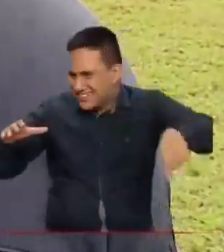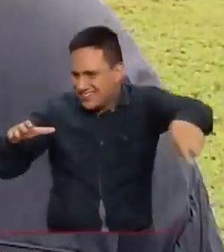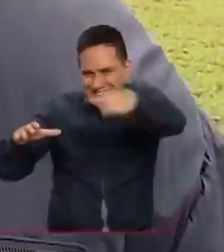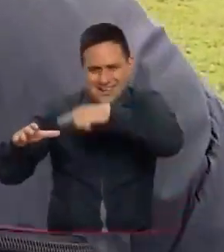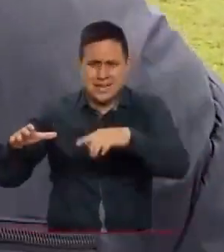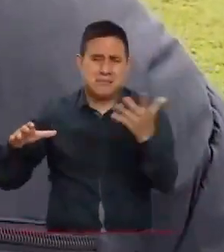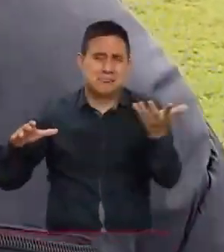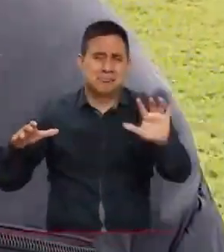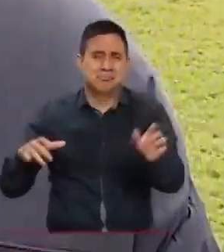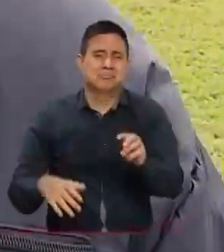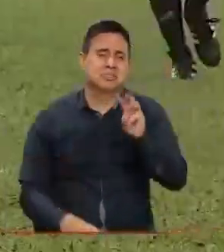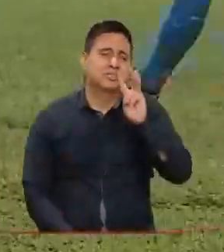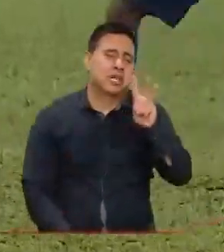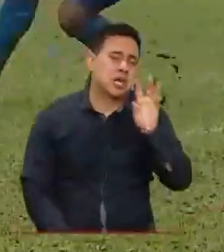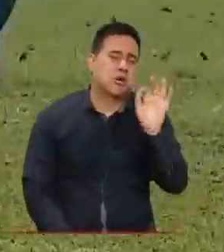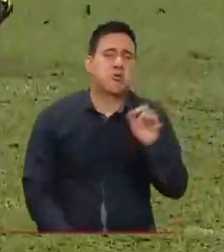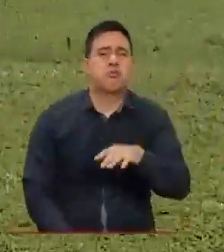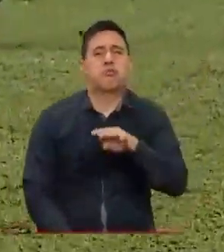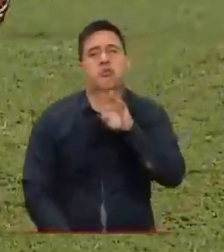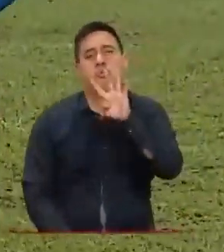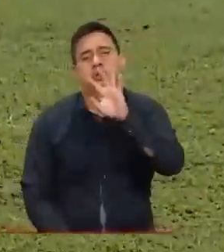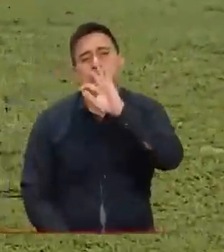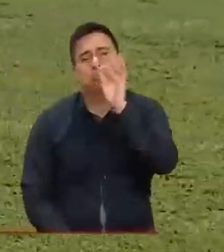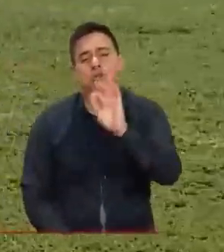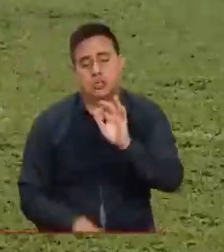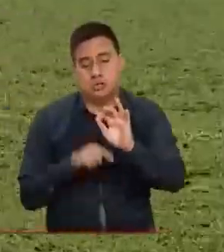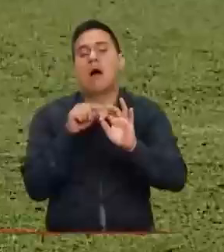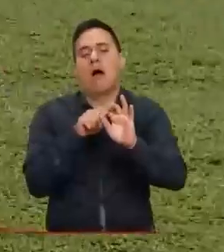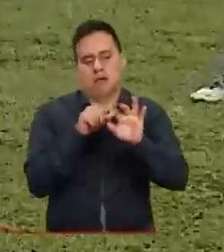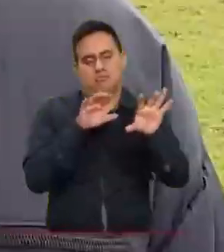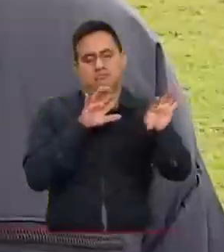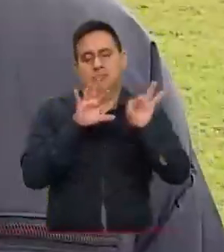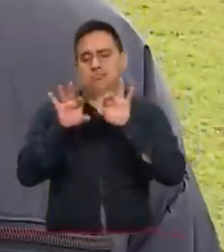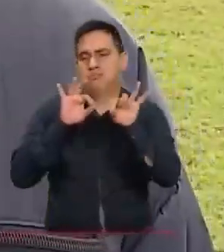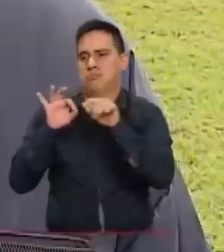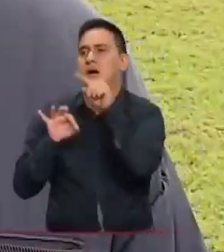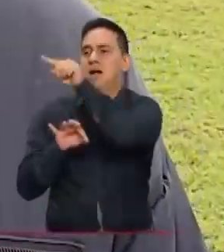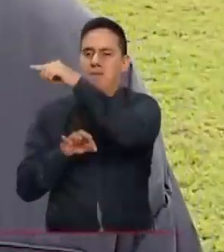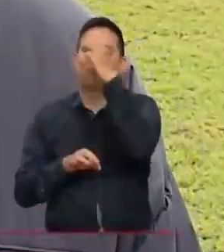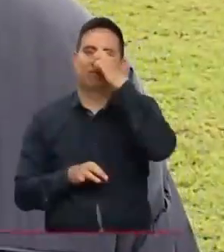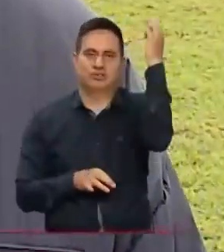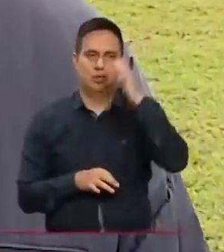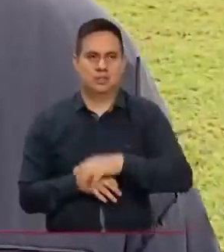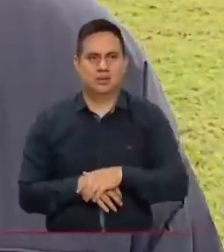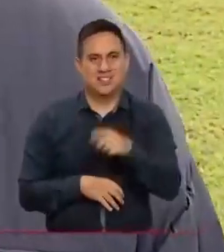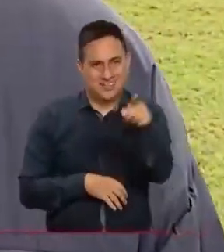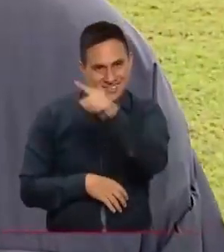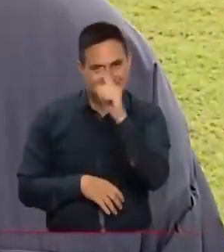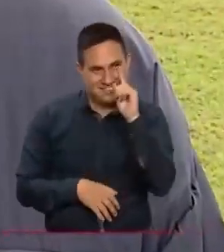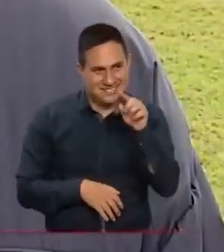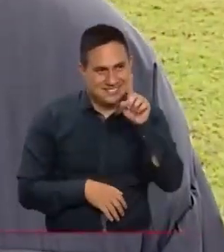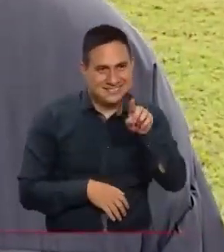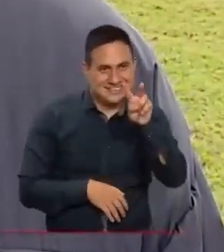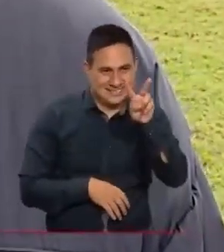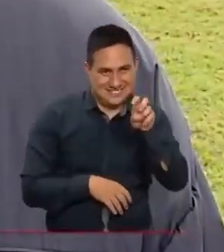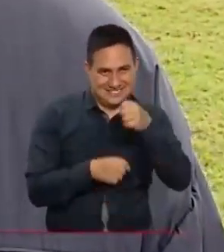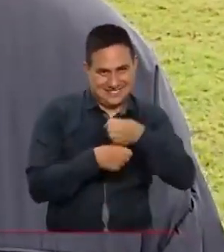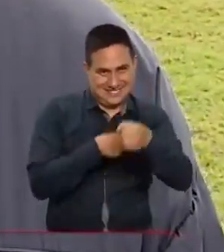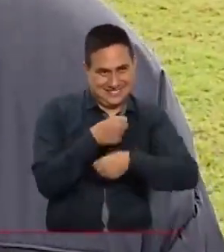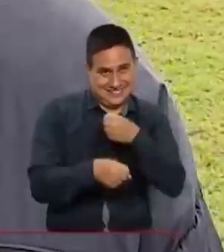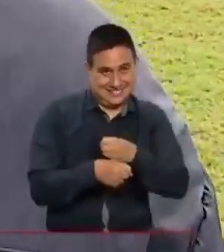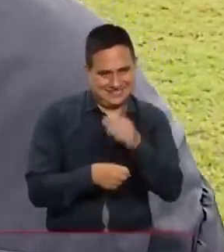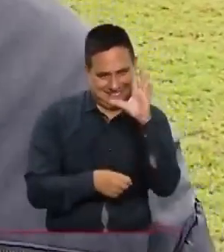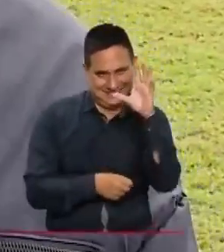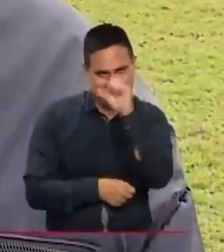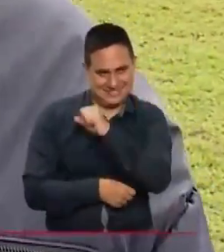compitiendo van a lograr tener una carrera estable en el fútbol profesional. Si tú miras el torneo nacional sub-17, que hoy está dividido en A y en